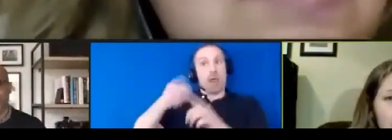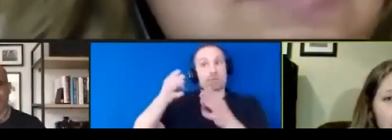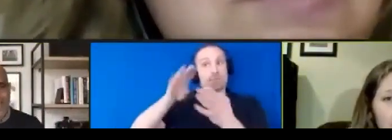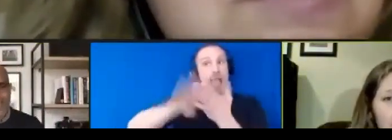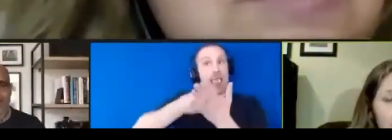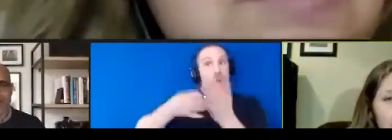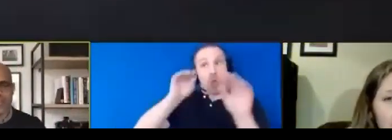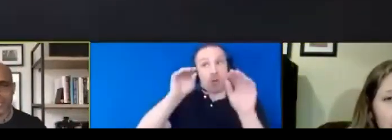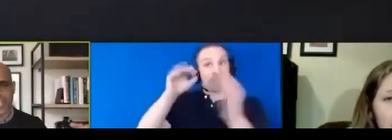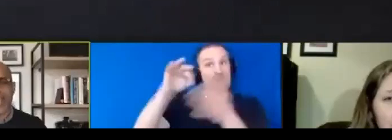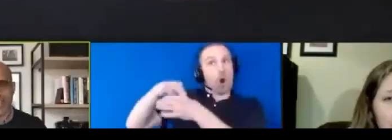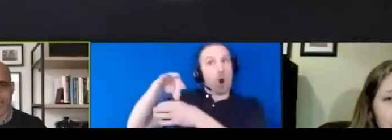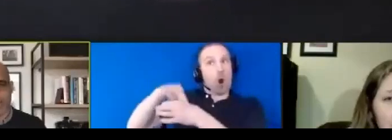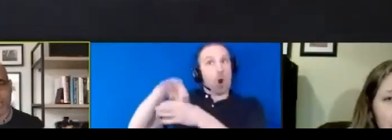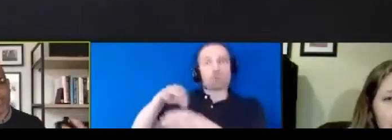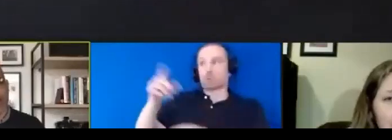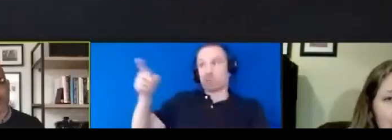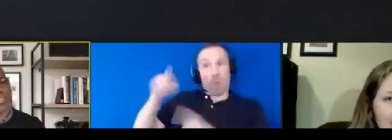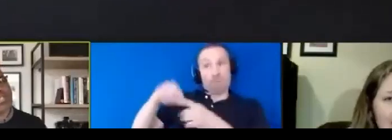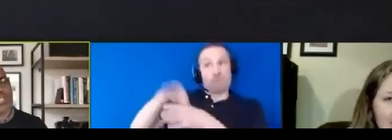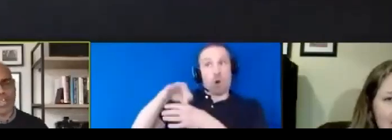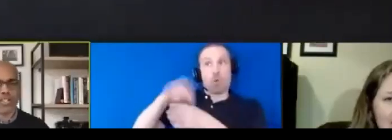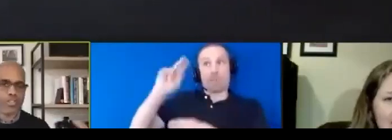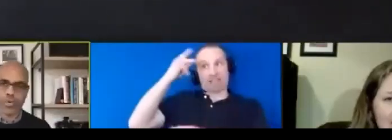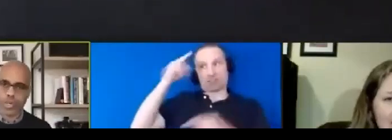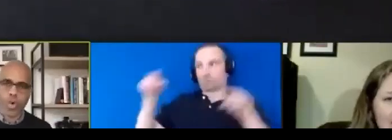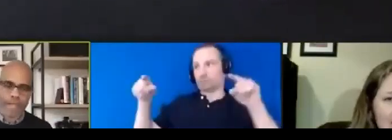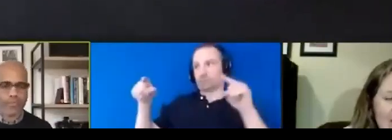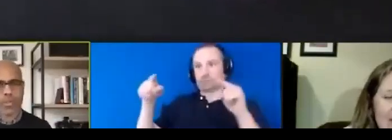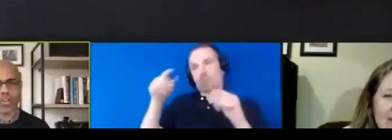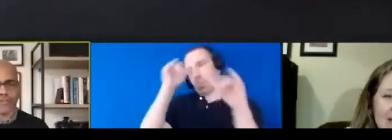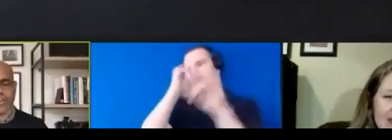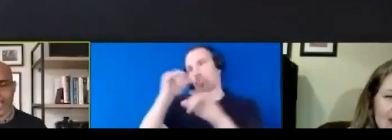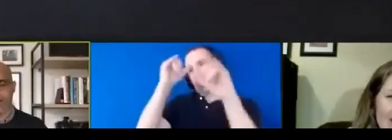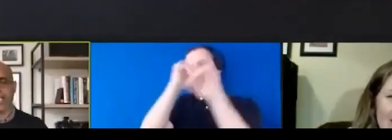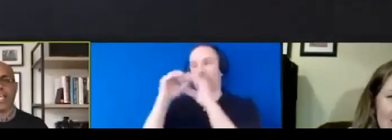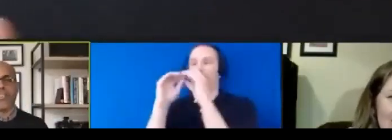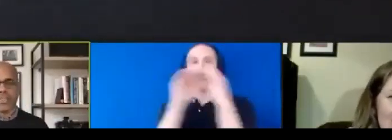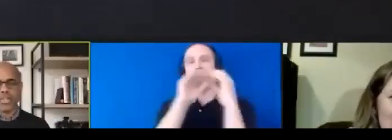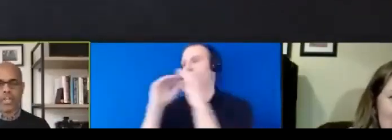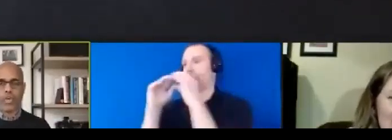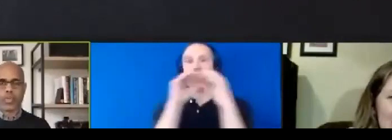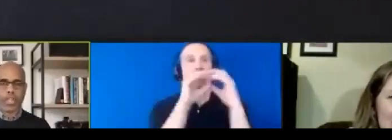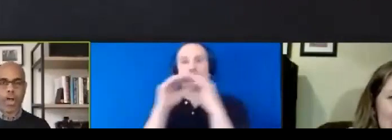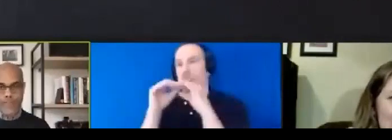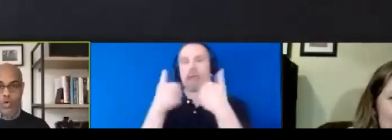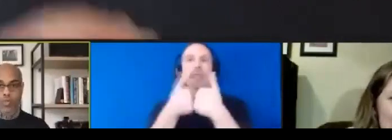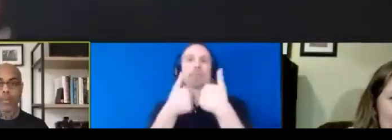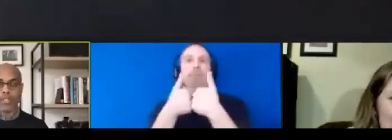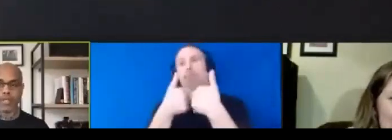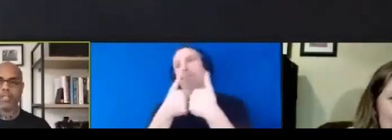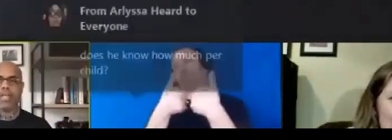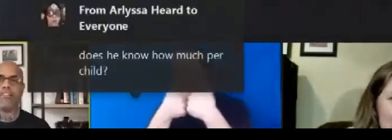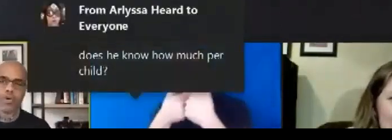sí recibirás dinero por cada niño cuando va a suceder quién sabe por qué es cuando el